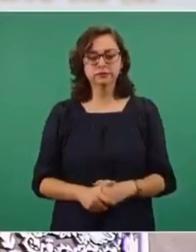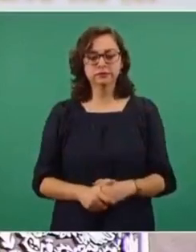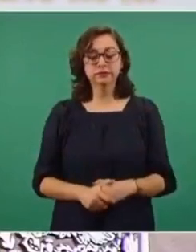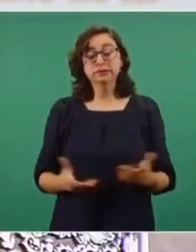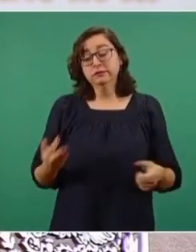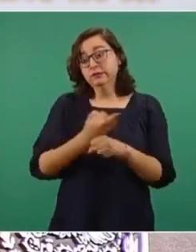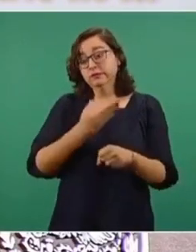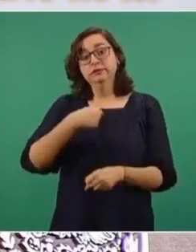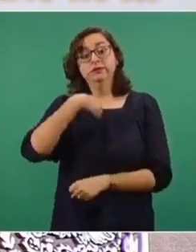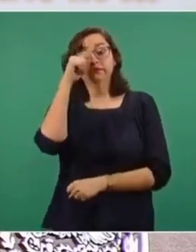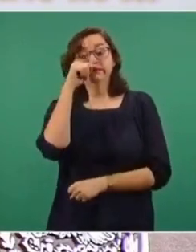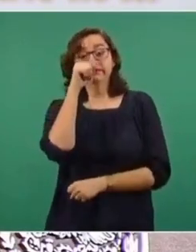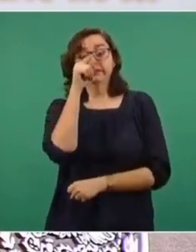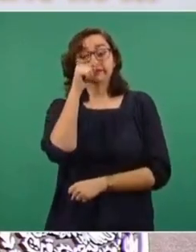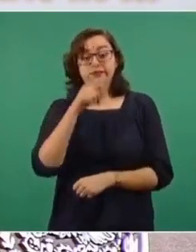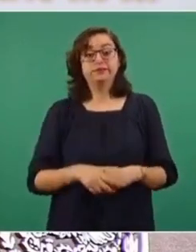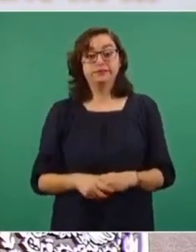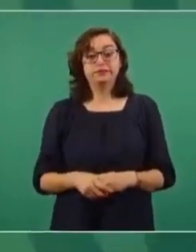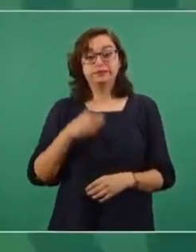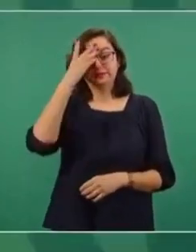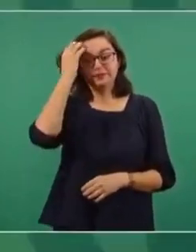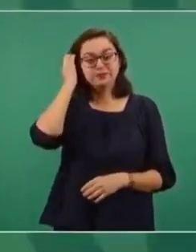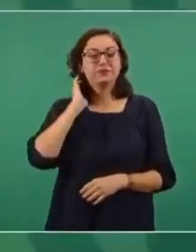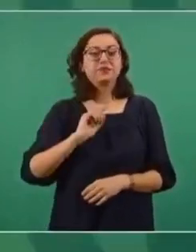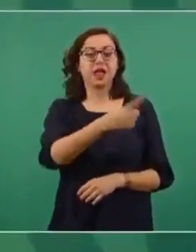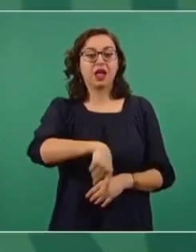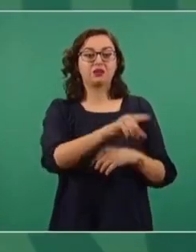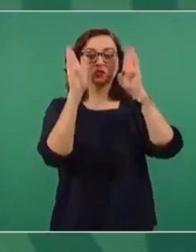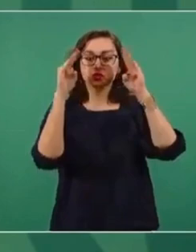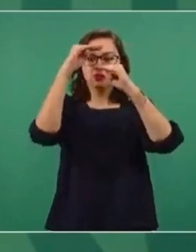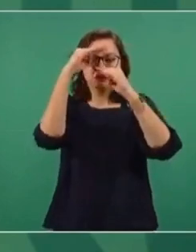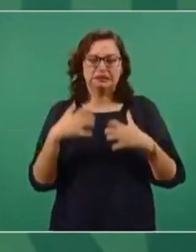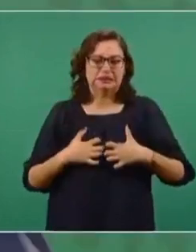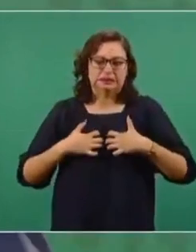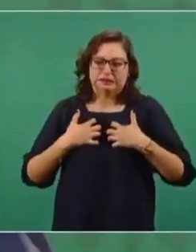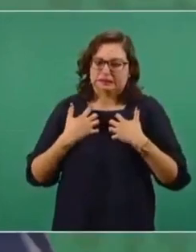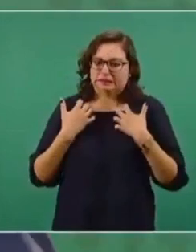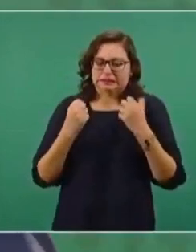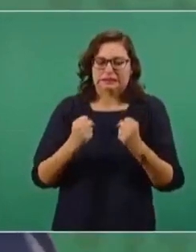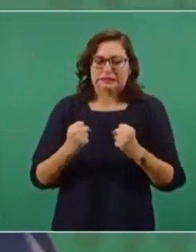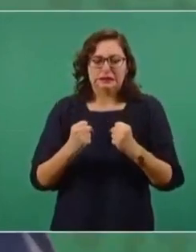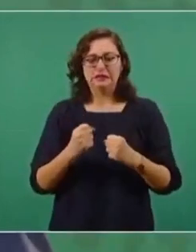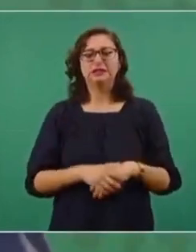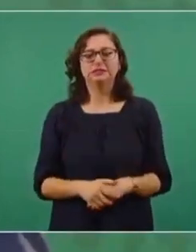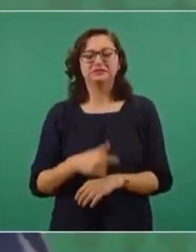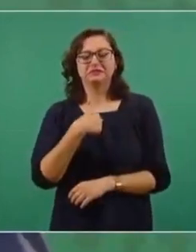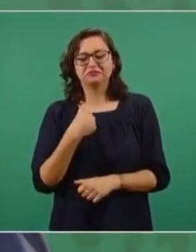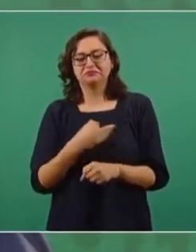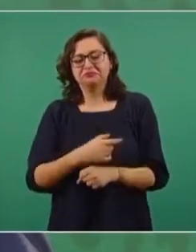Les voy a presumir algo porque les enoja mucho a los conservadores. Ayer dieron a conocer una encuesta.